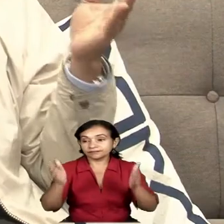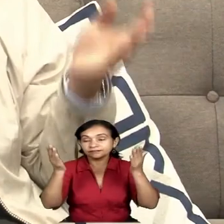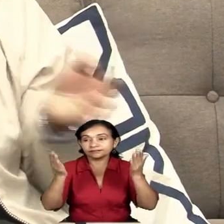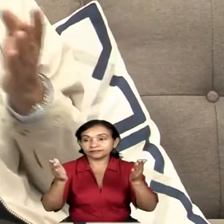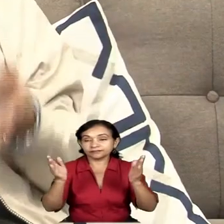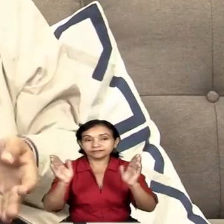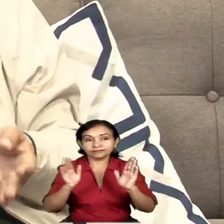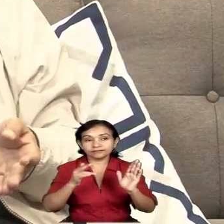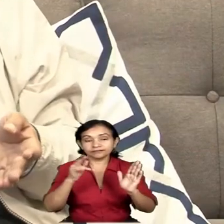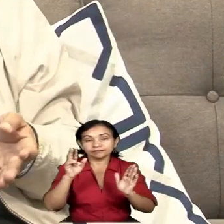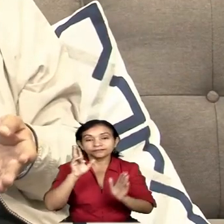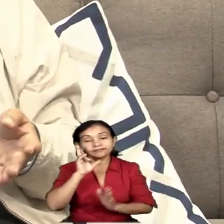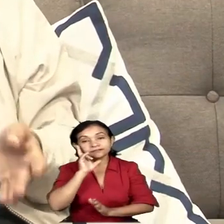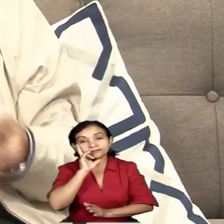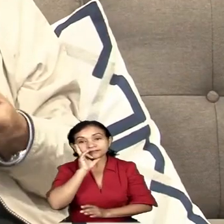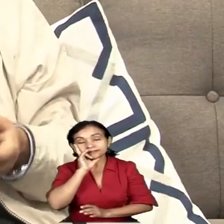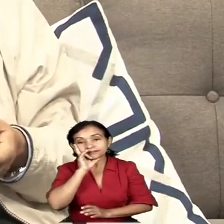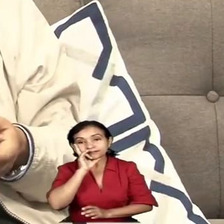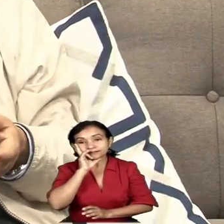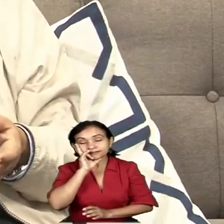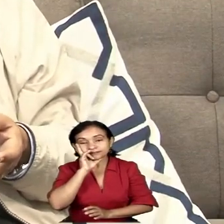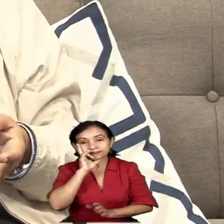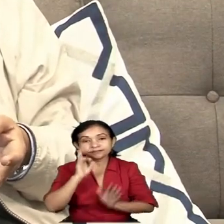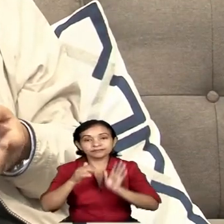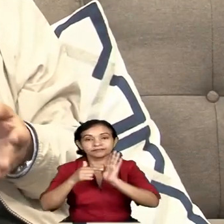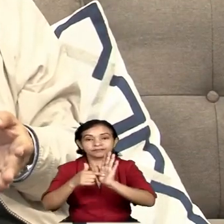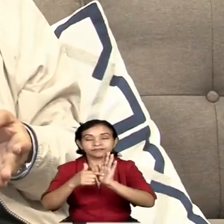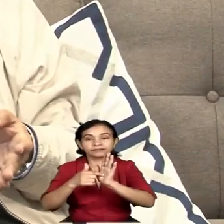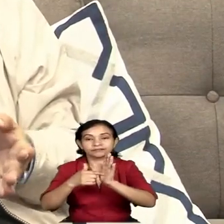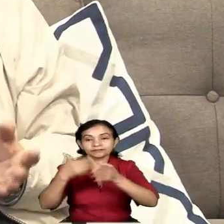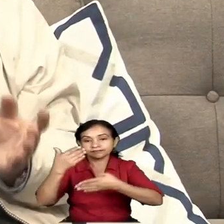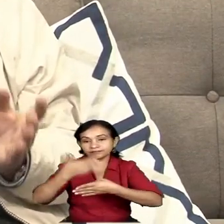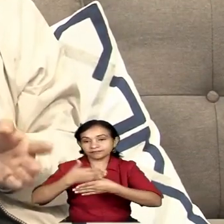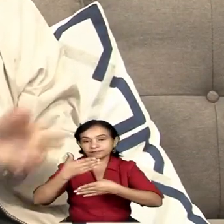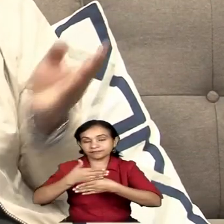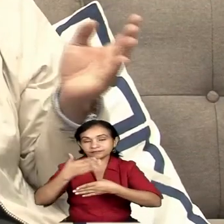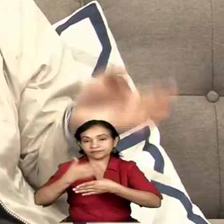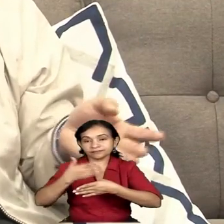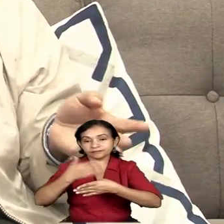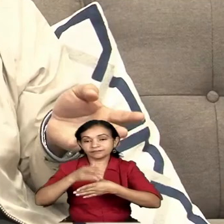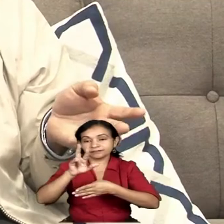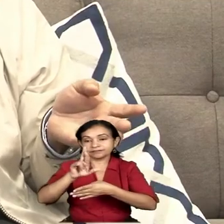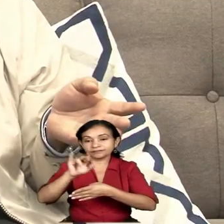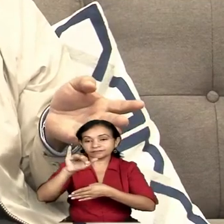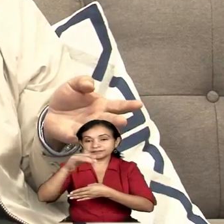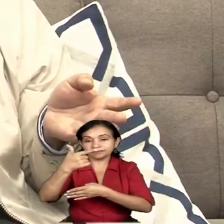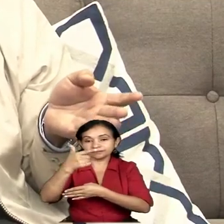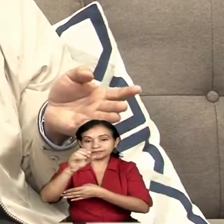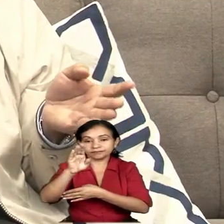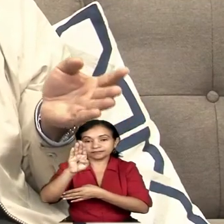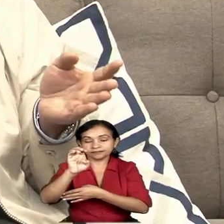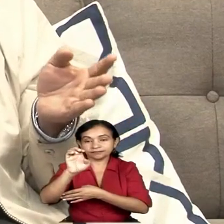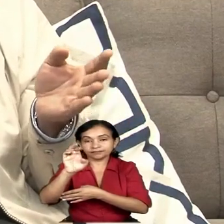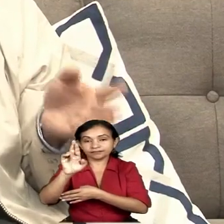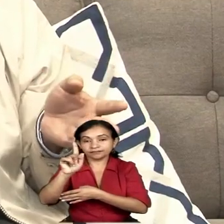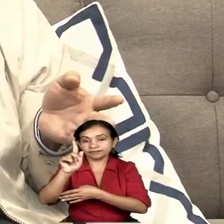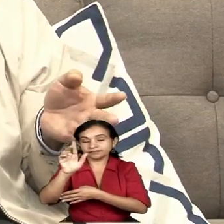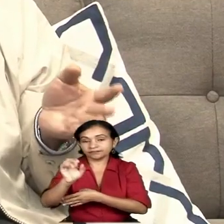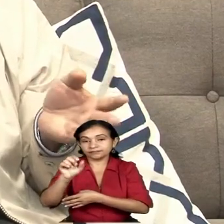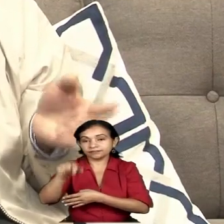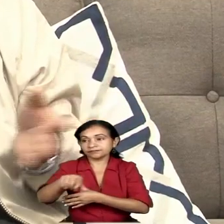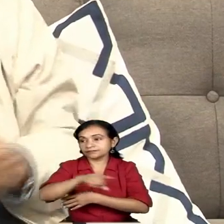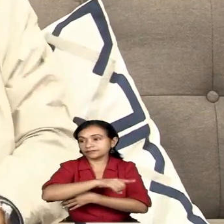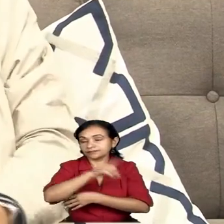Nacional Rubén Darío va a presentar una obra en homenaje a Rigoberto en